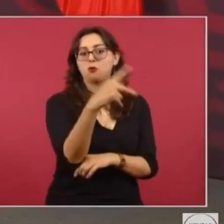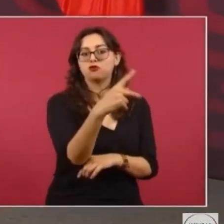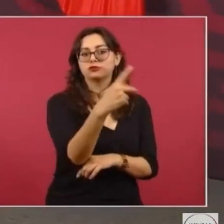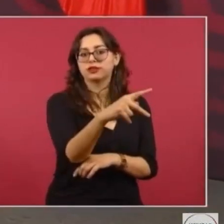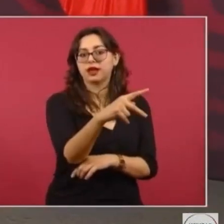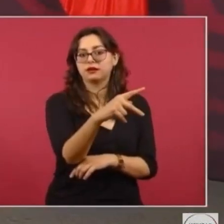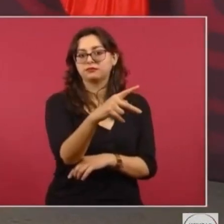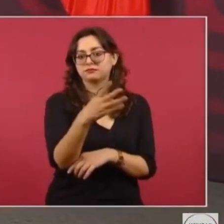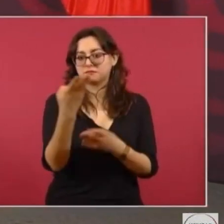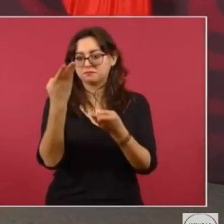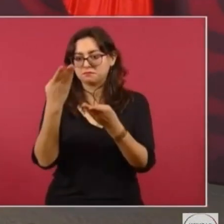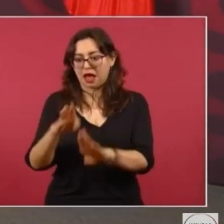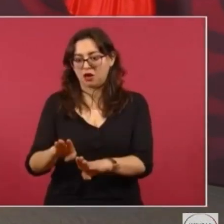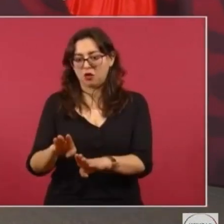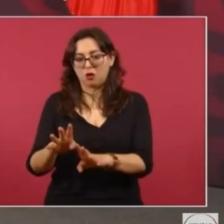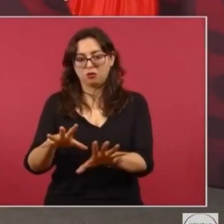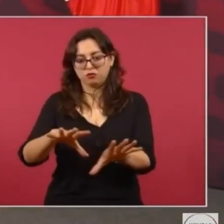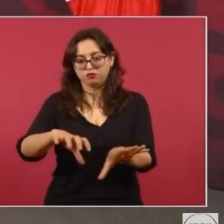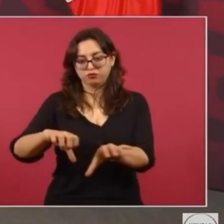García Luna.